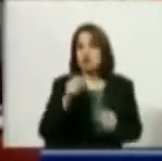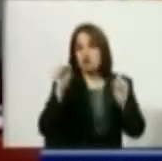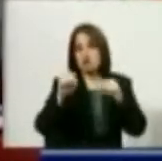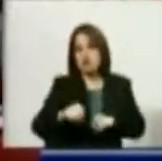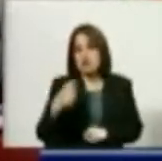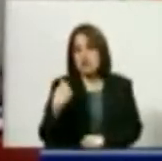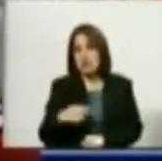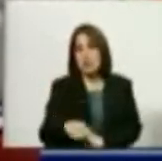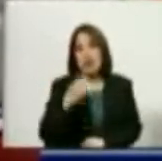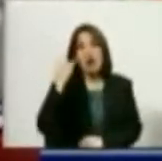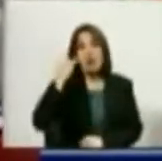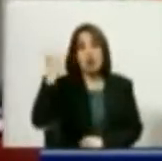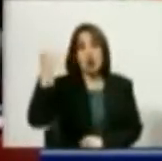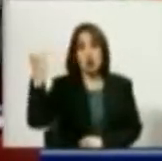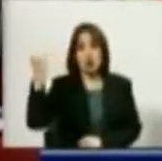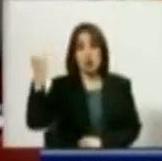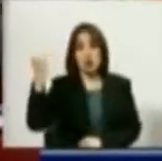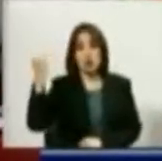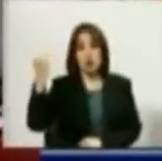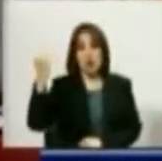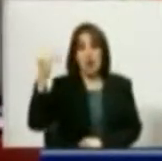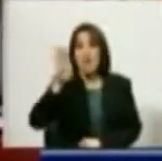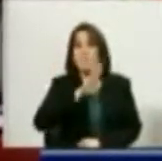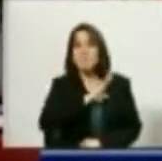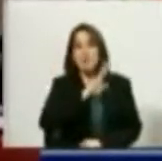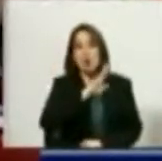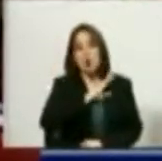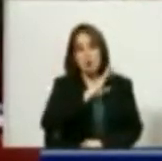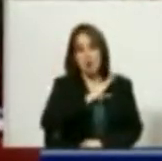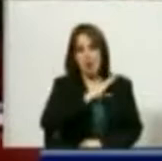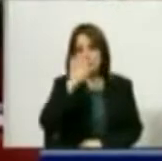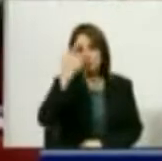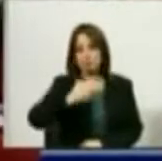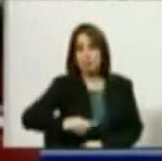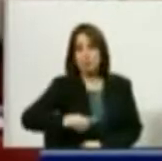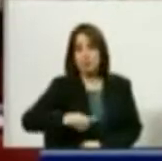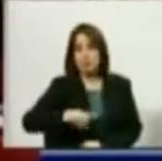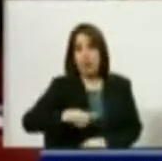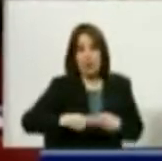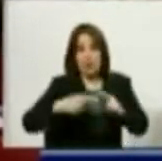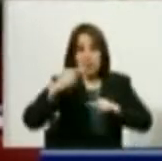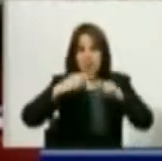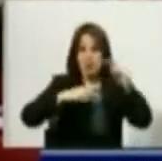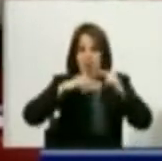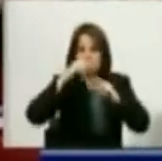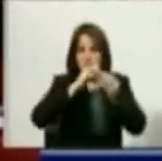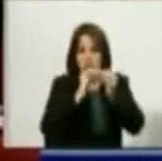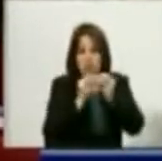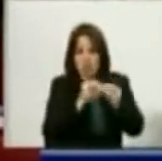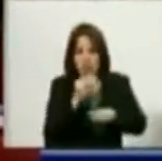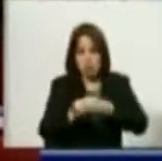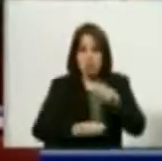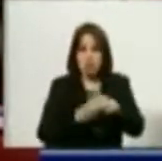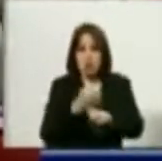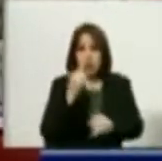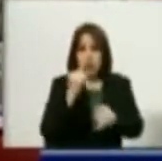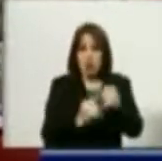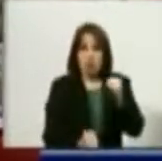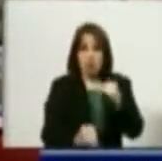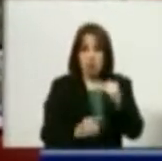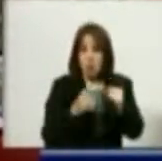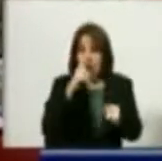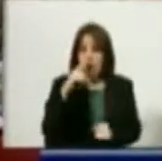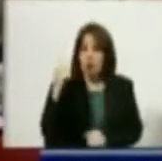ideología propia la hemos venido construyendo en estos últimas décadas